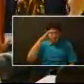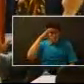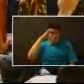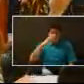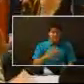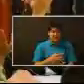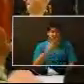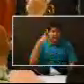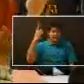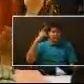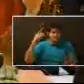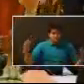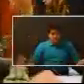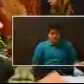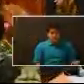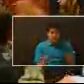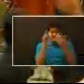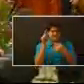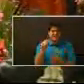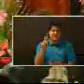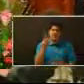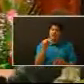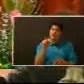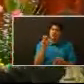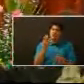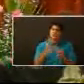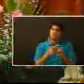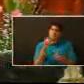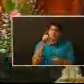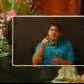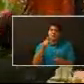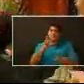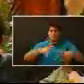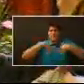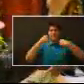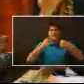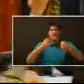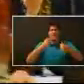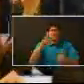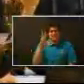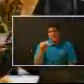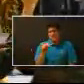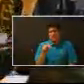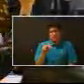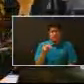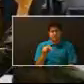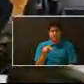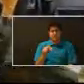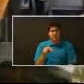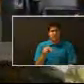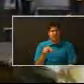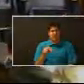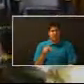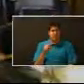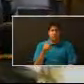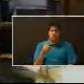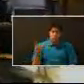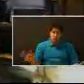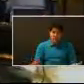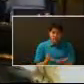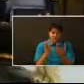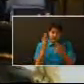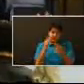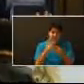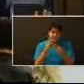Dios. Levántate, no en tu propia fuerza, no en tu propia fuerza, sino que levántate en